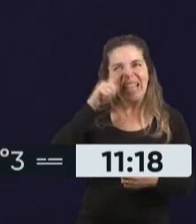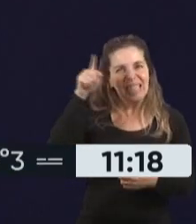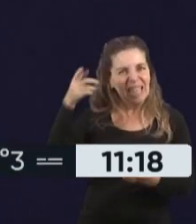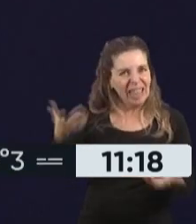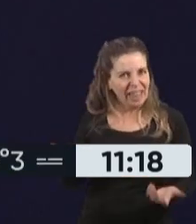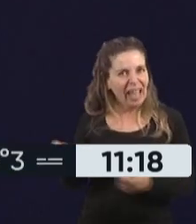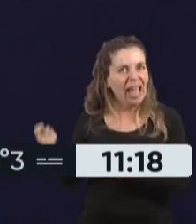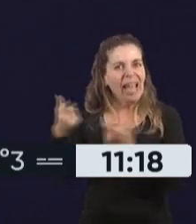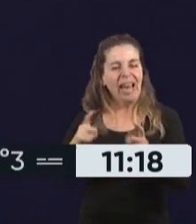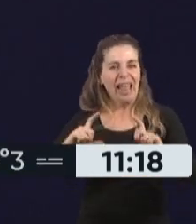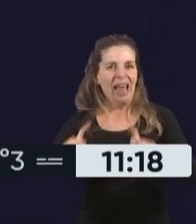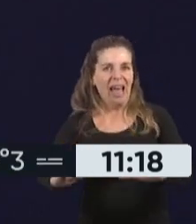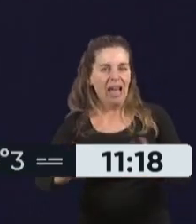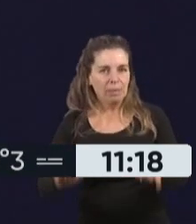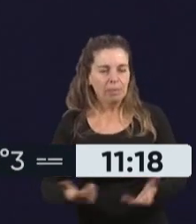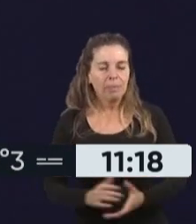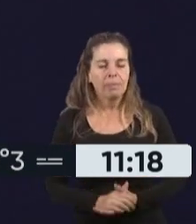la mención,